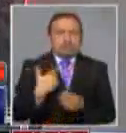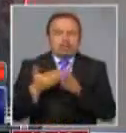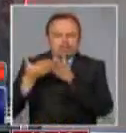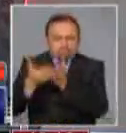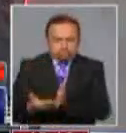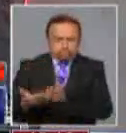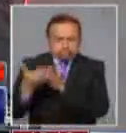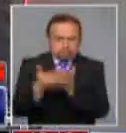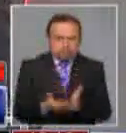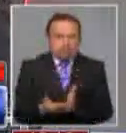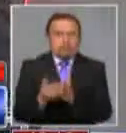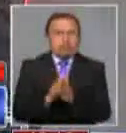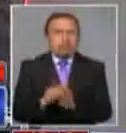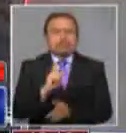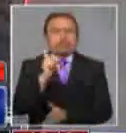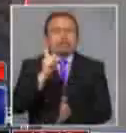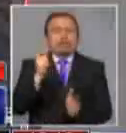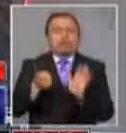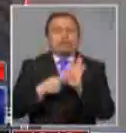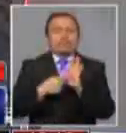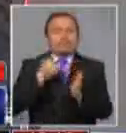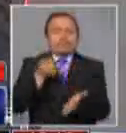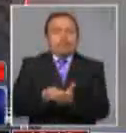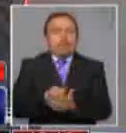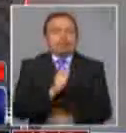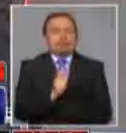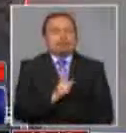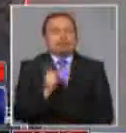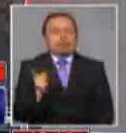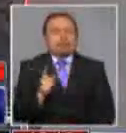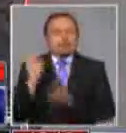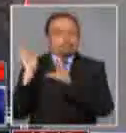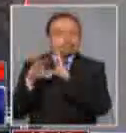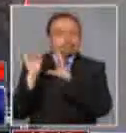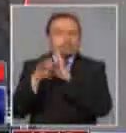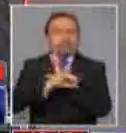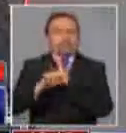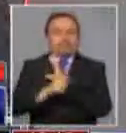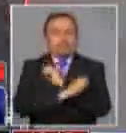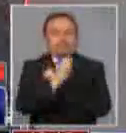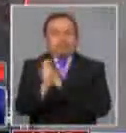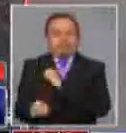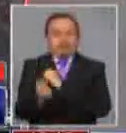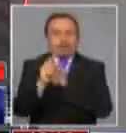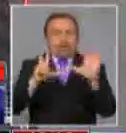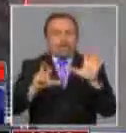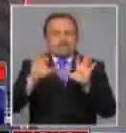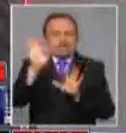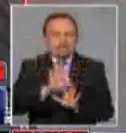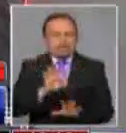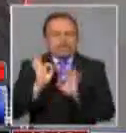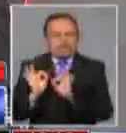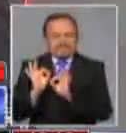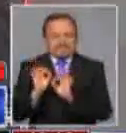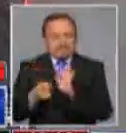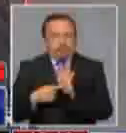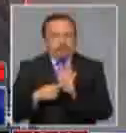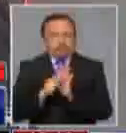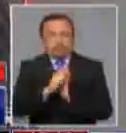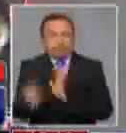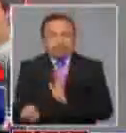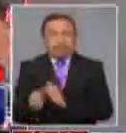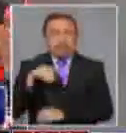marítimo no paga impuesto específico el transporte de carga se le devuelve el 80% del específico a los buses